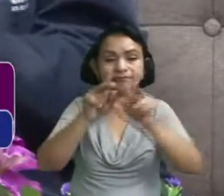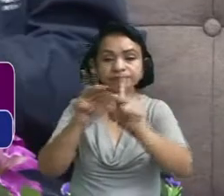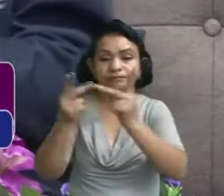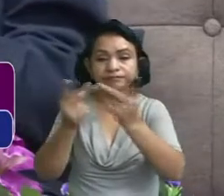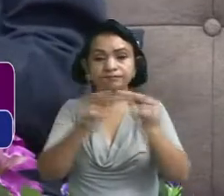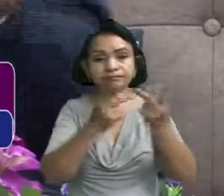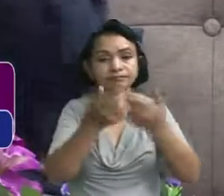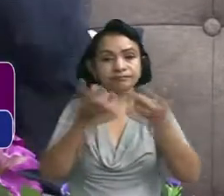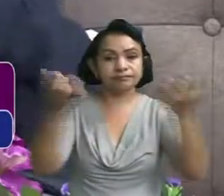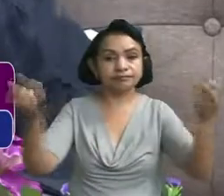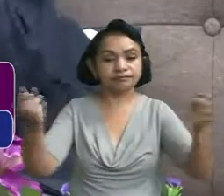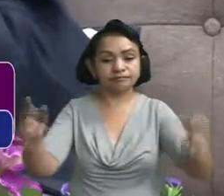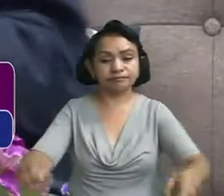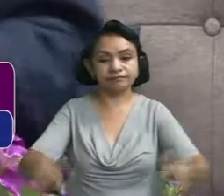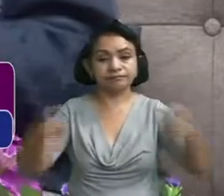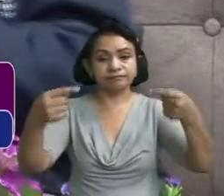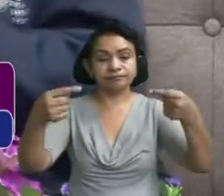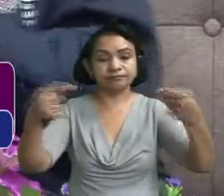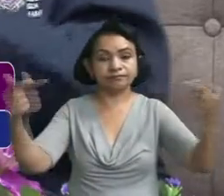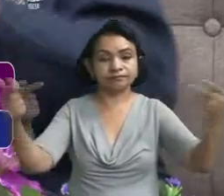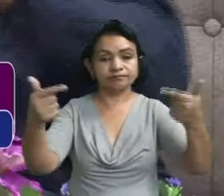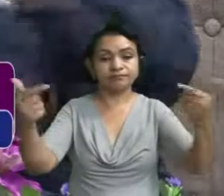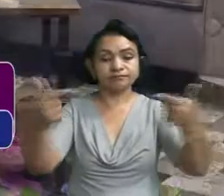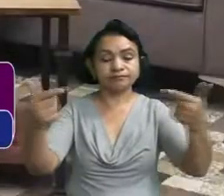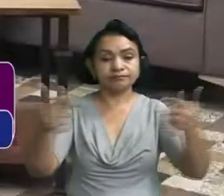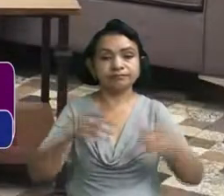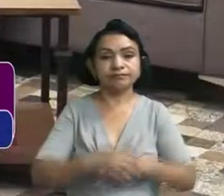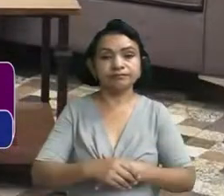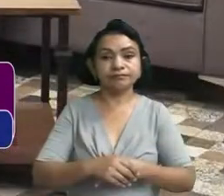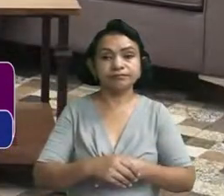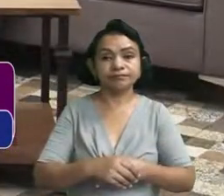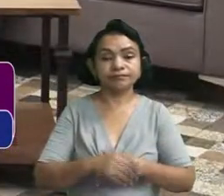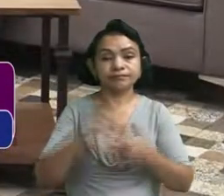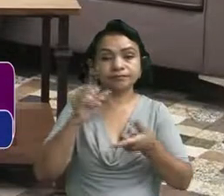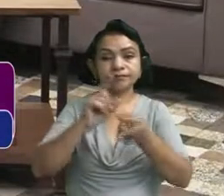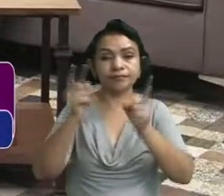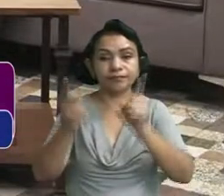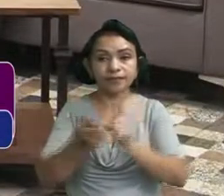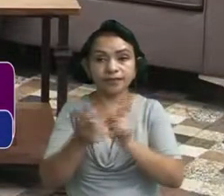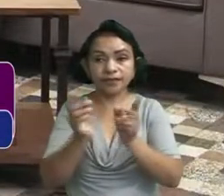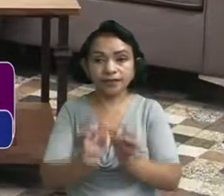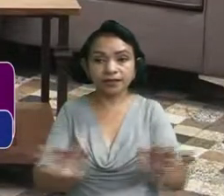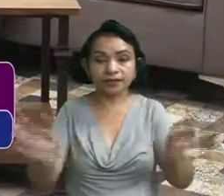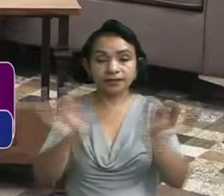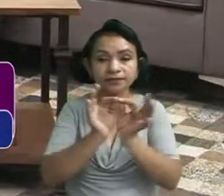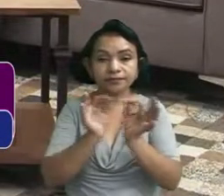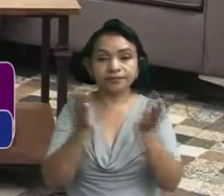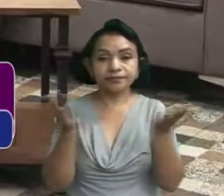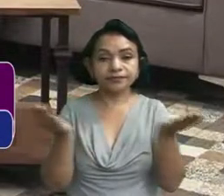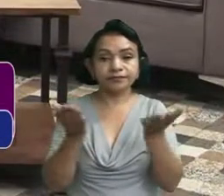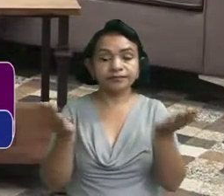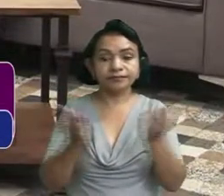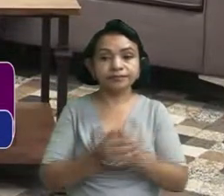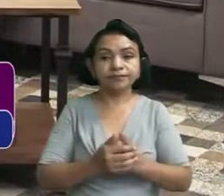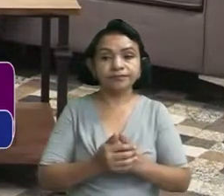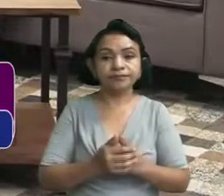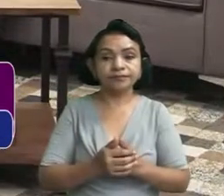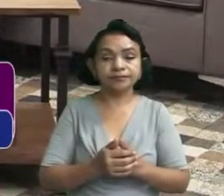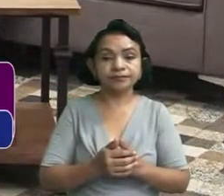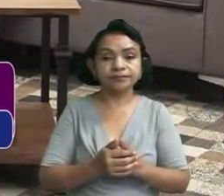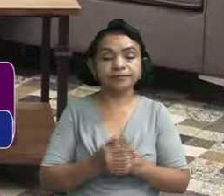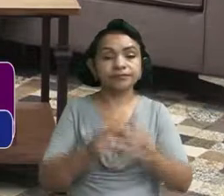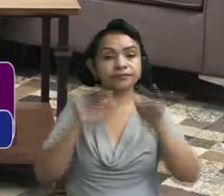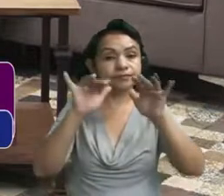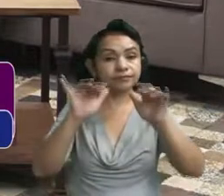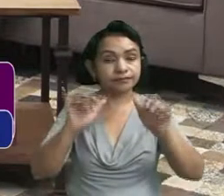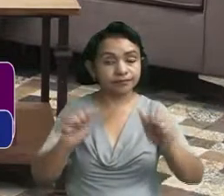para confrontar a los pueblos. Y precisamente el reto ahora, frente a esa superación en lo fundamental del golpe, en términos de que hemos superado